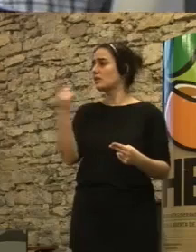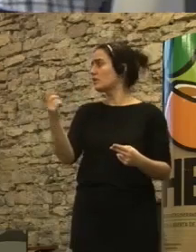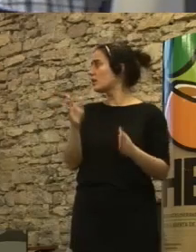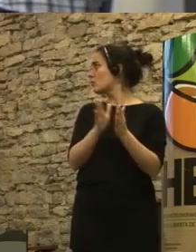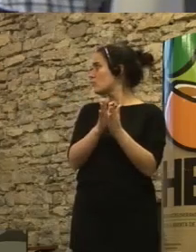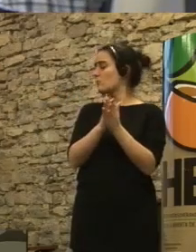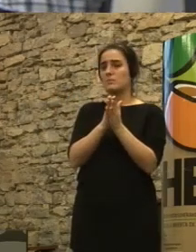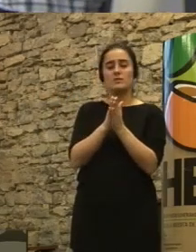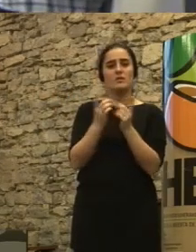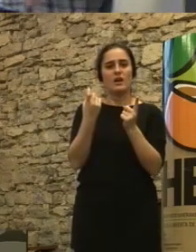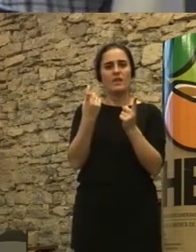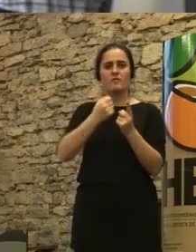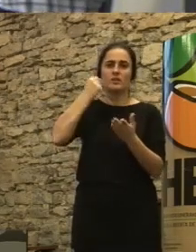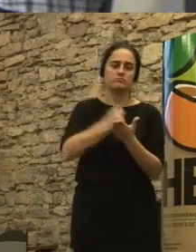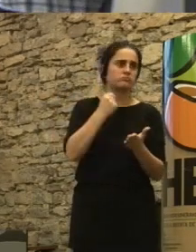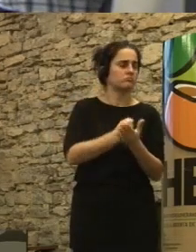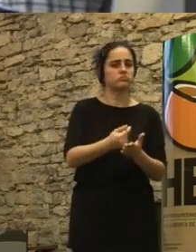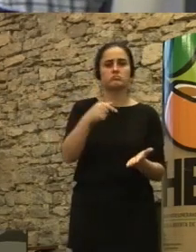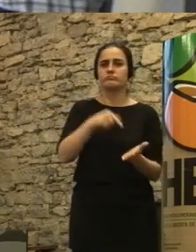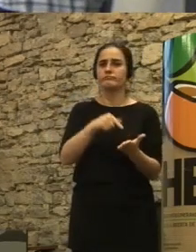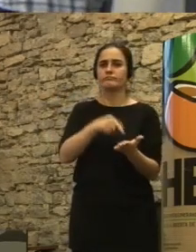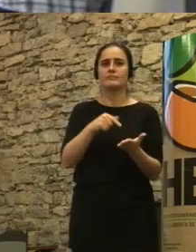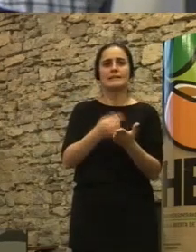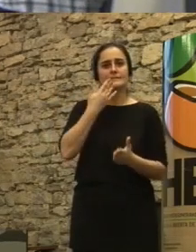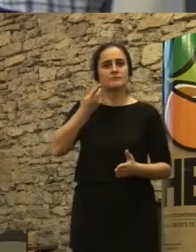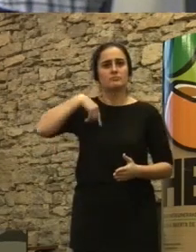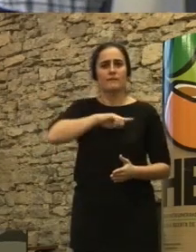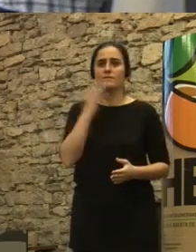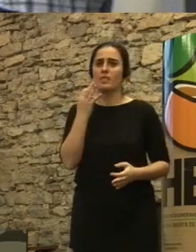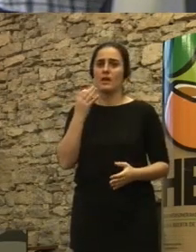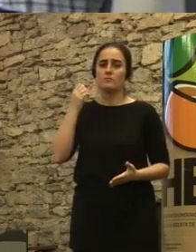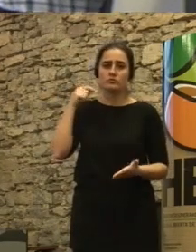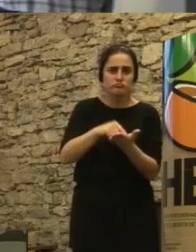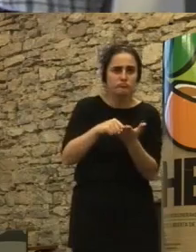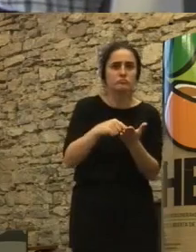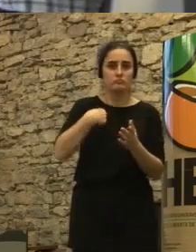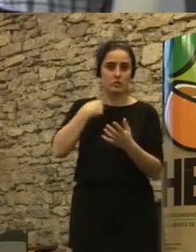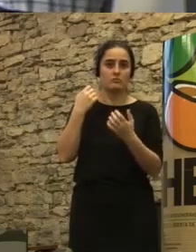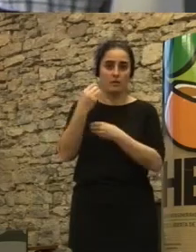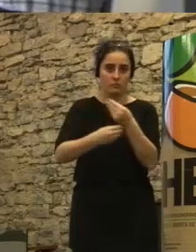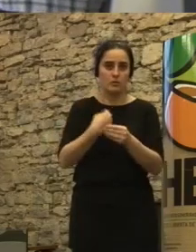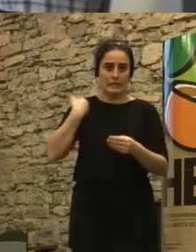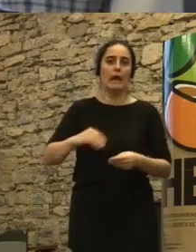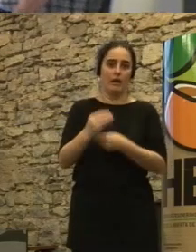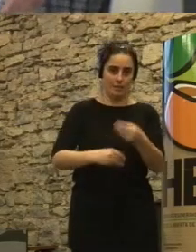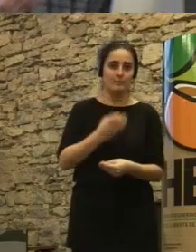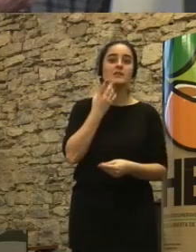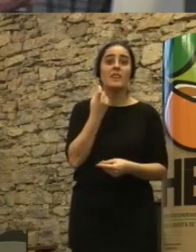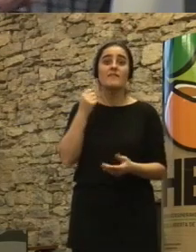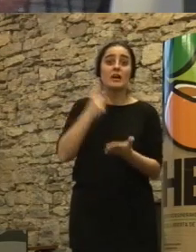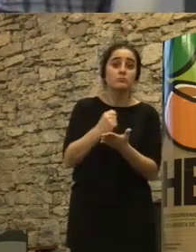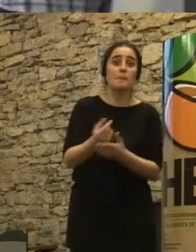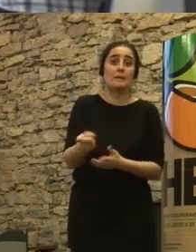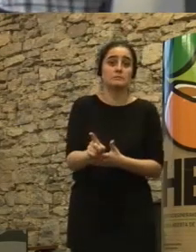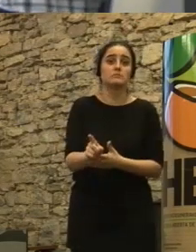compañero. Hay que dar la tabarra, hay que dar guerra, y si nosotros tenemos que darla, pues la daremos. Bueno, de hecho la estamos dando, pero si tenemos que insistir más, lo